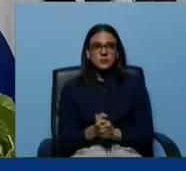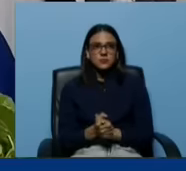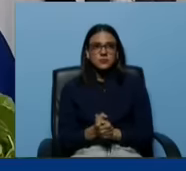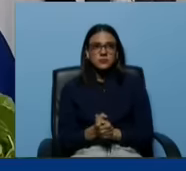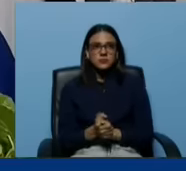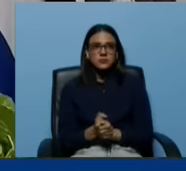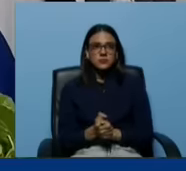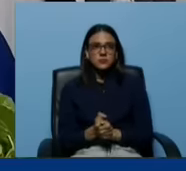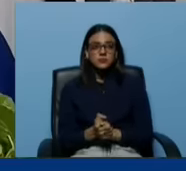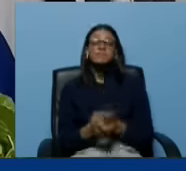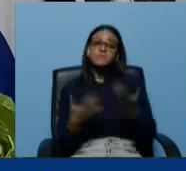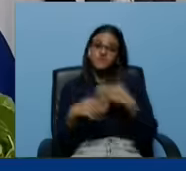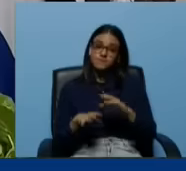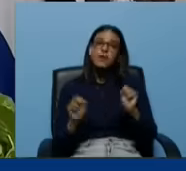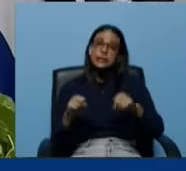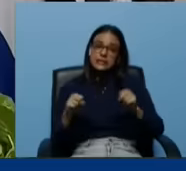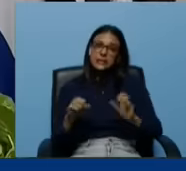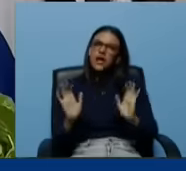Lo que sí